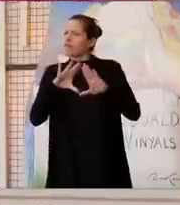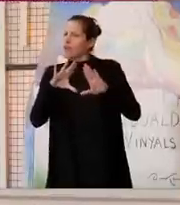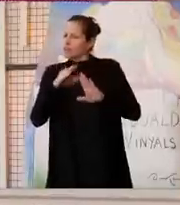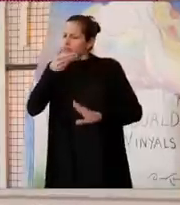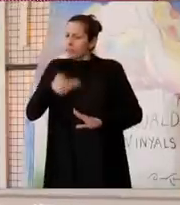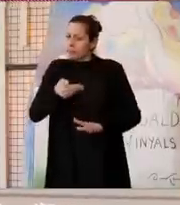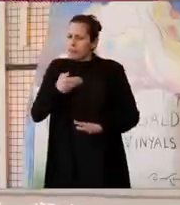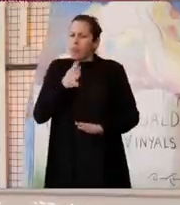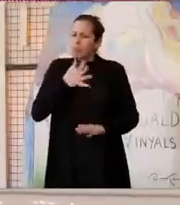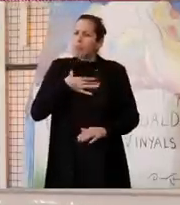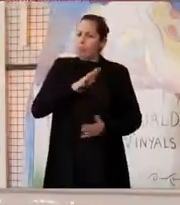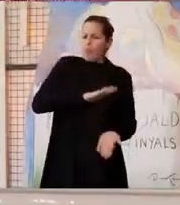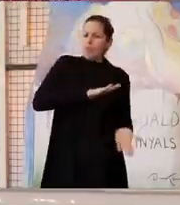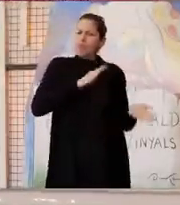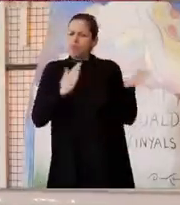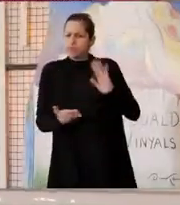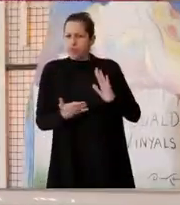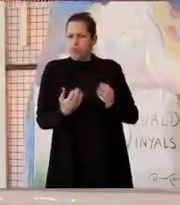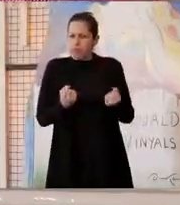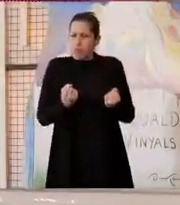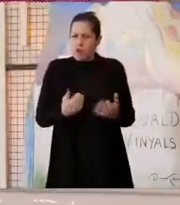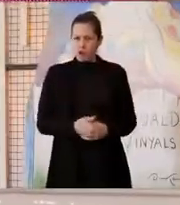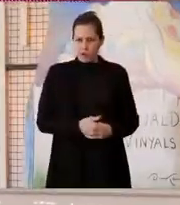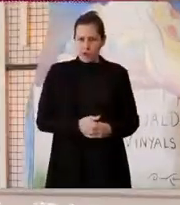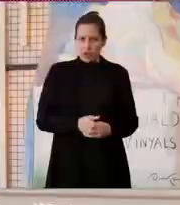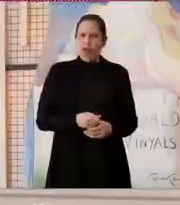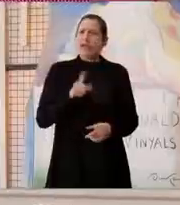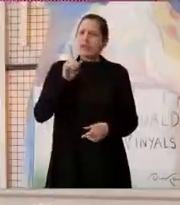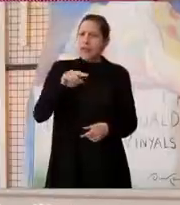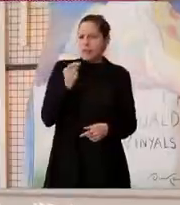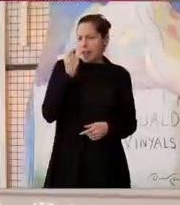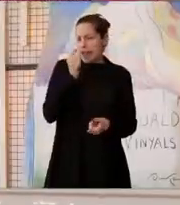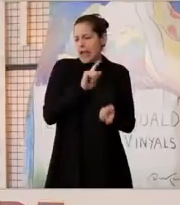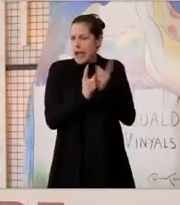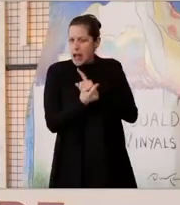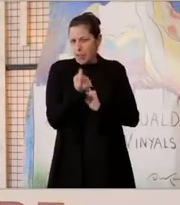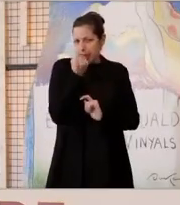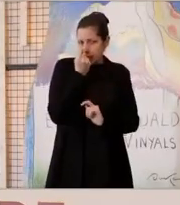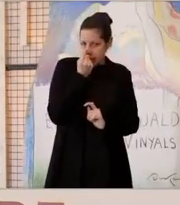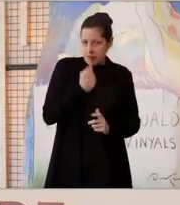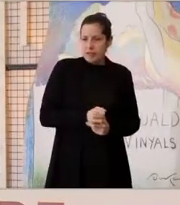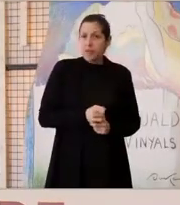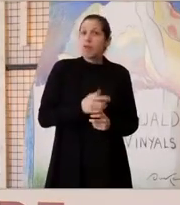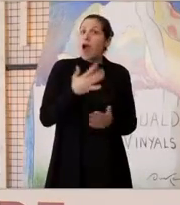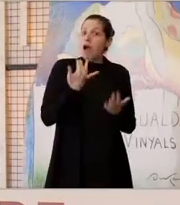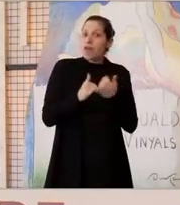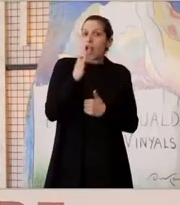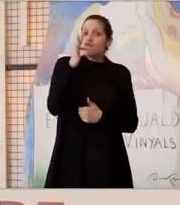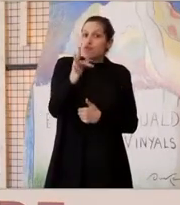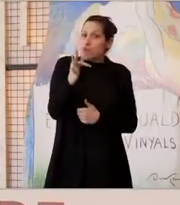transformadora y se producen grandes cambios y pequeños cambios que sumados cambian